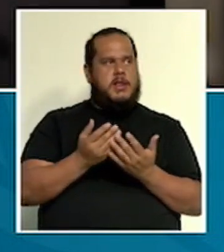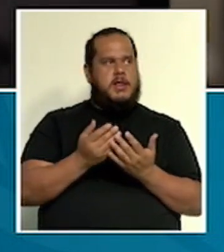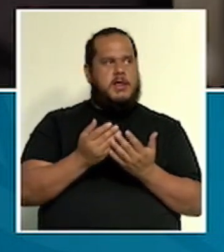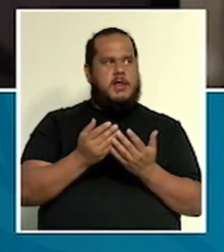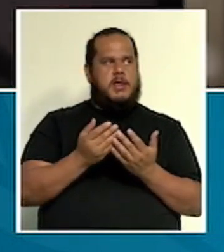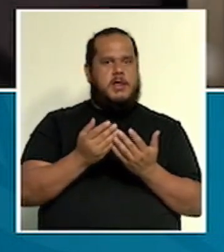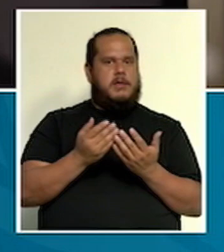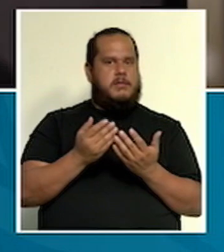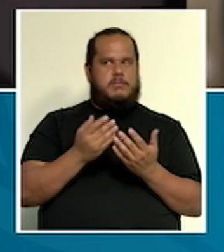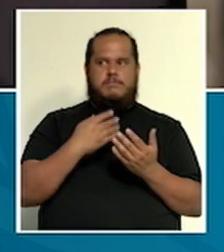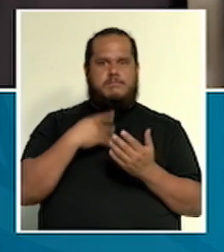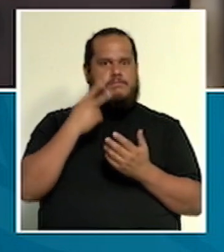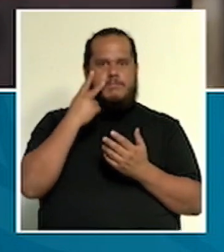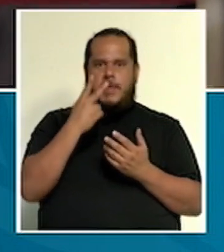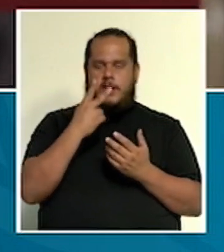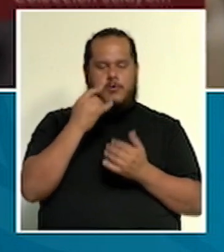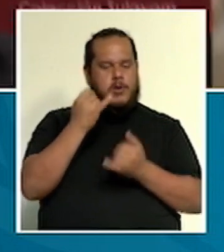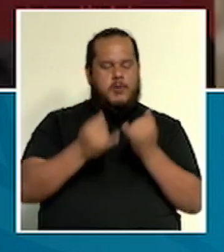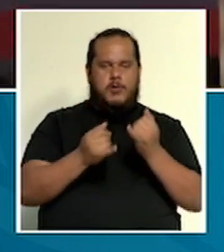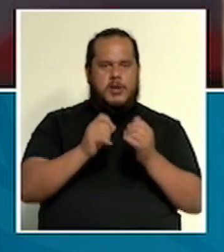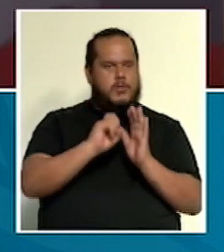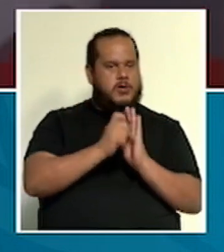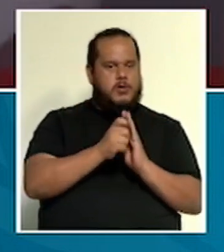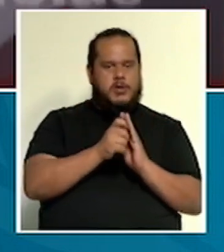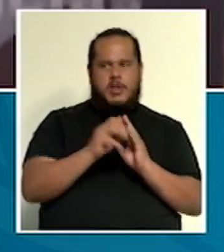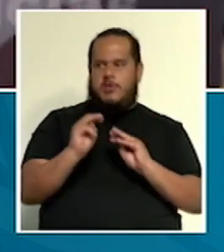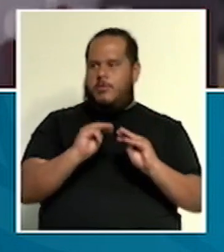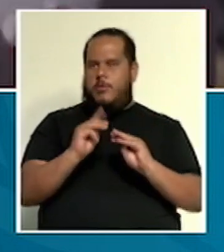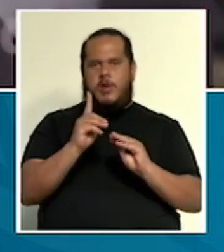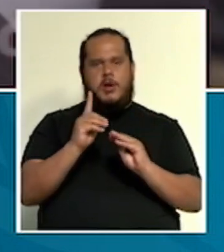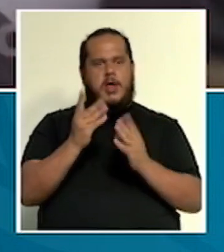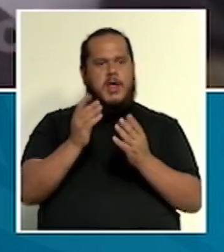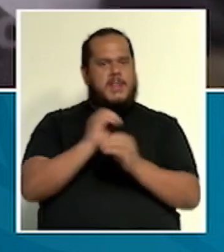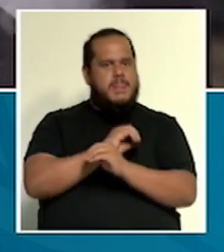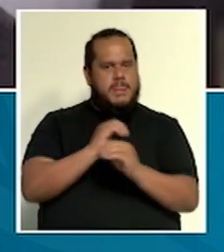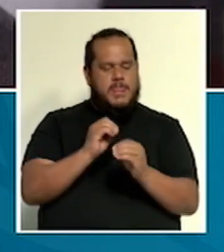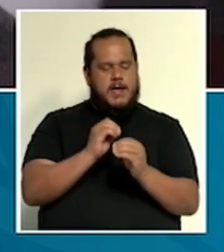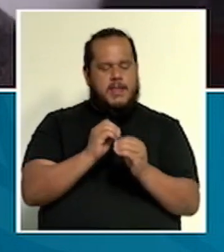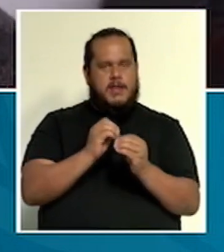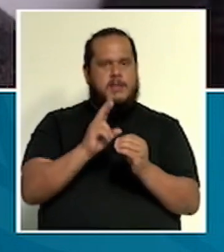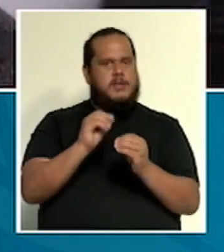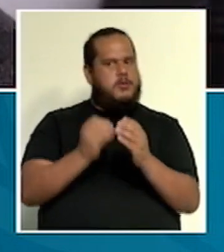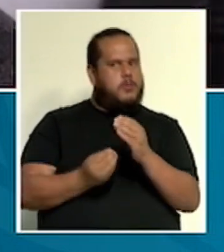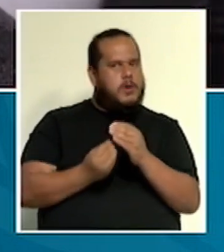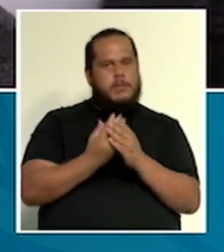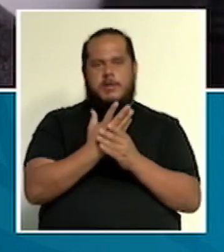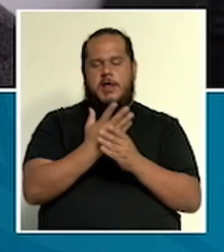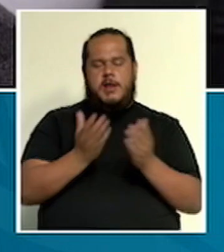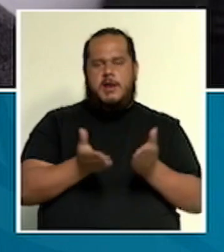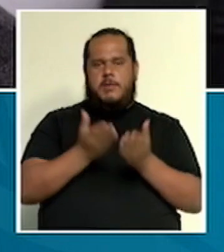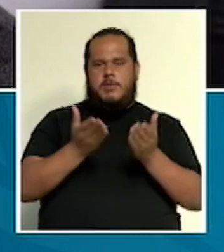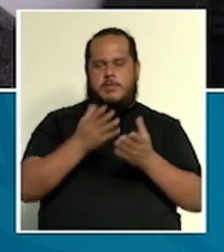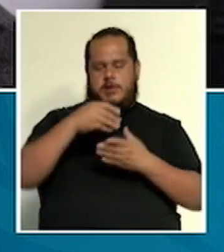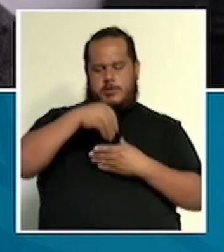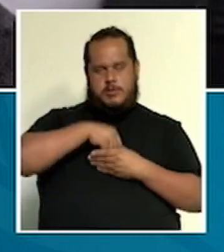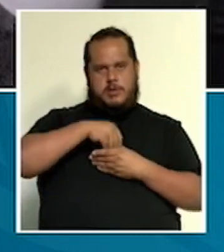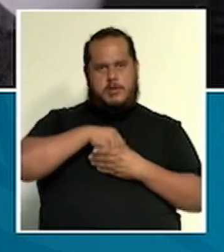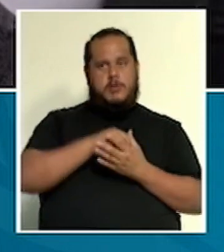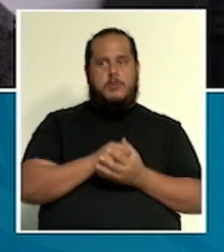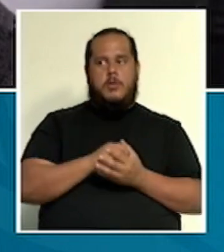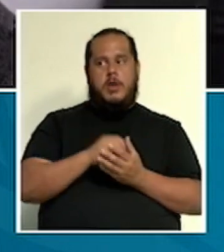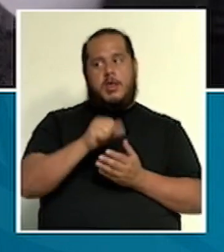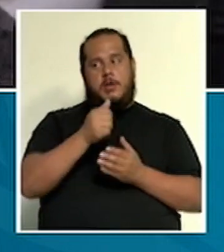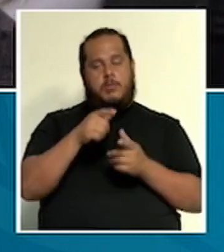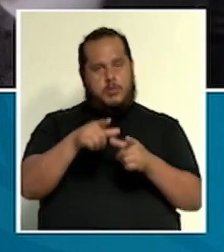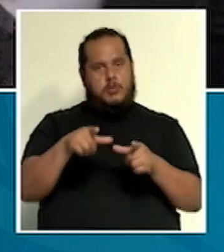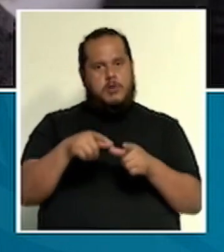stanislavskiana hasta el último segundo, de no mover ni una uña, sino surgía la motivación desde adentro. Y por otro